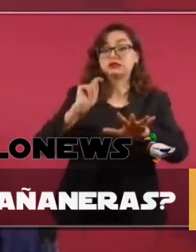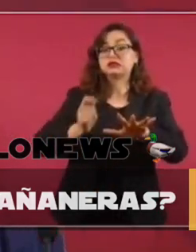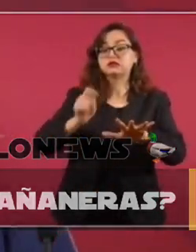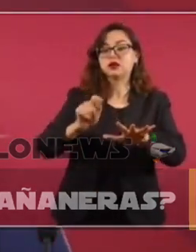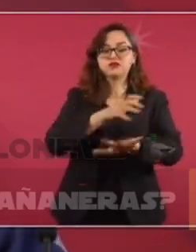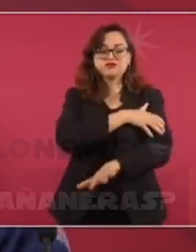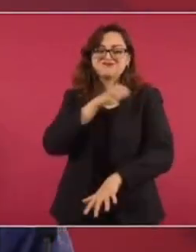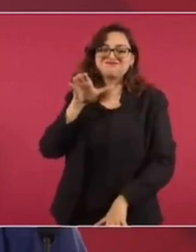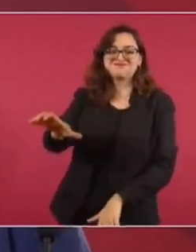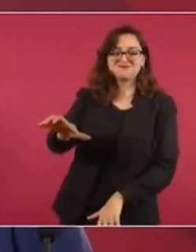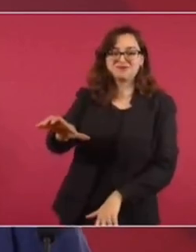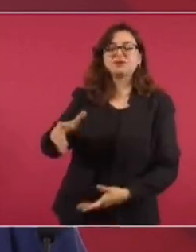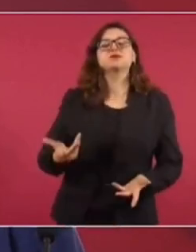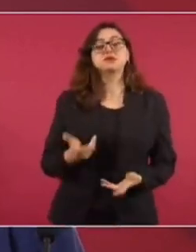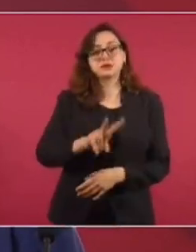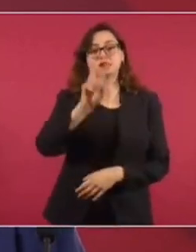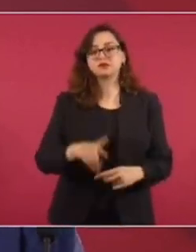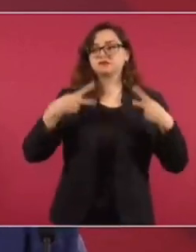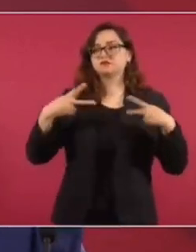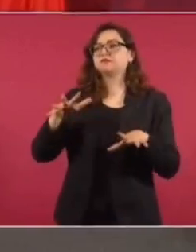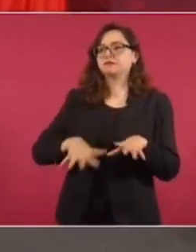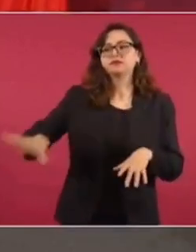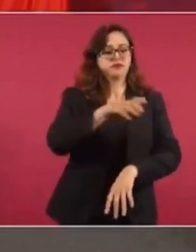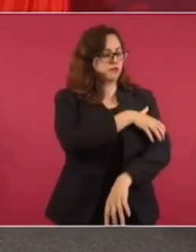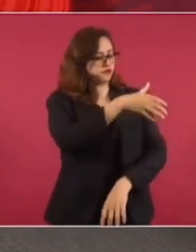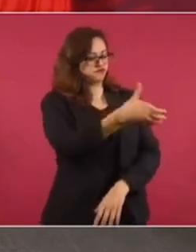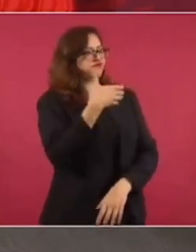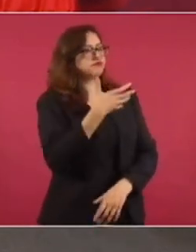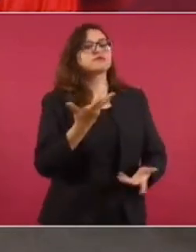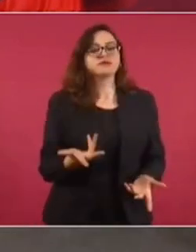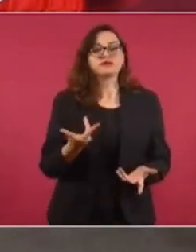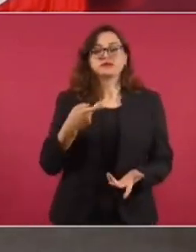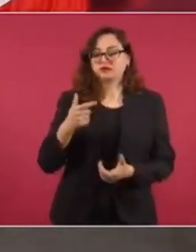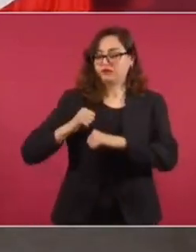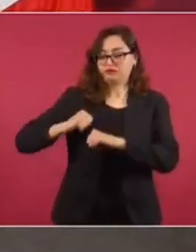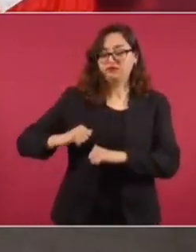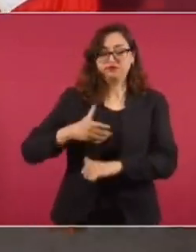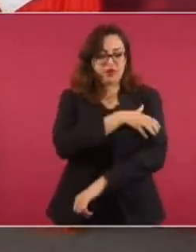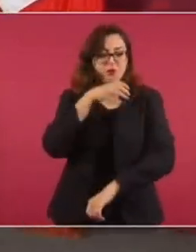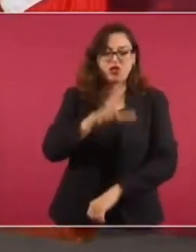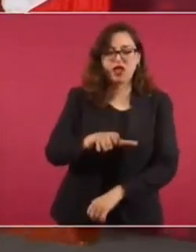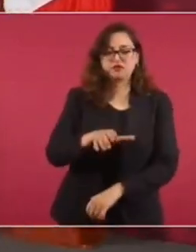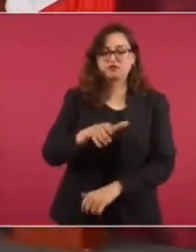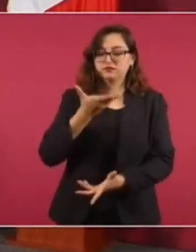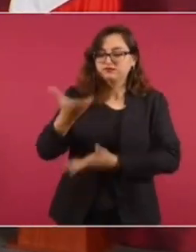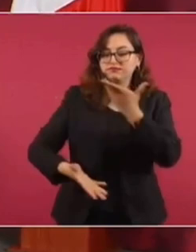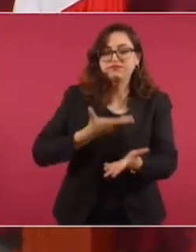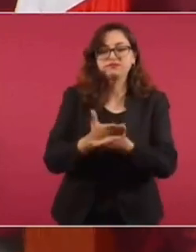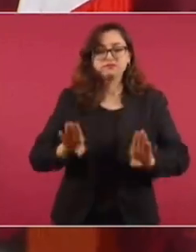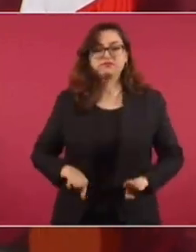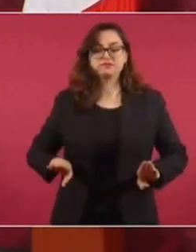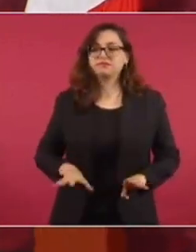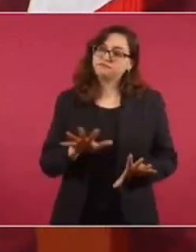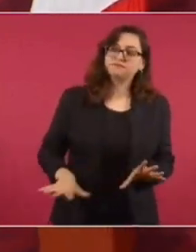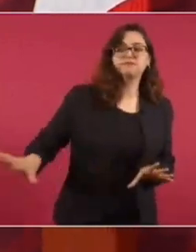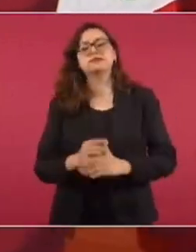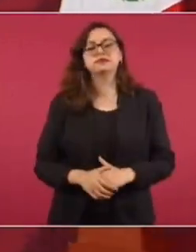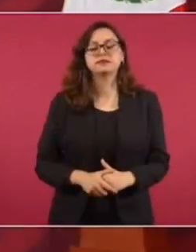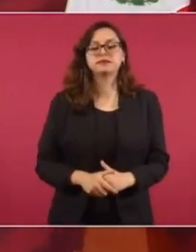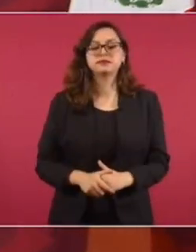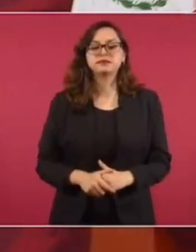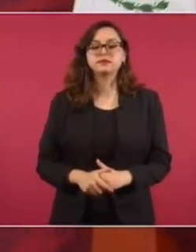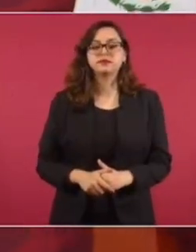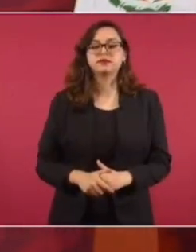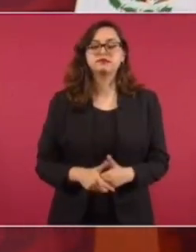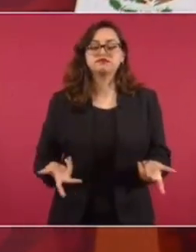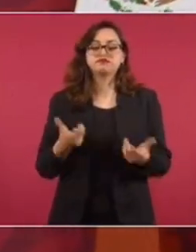sí, siempre y cuando se entienda que el poder solo tiene sentido y se convierte en virtud cuando se pone al servicio de los demás. Que el